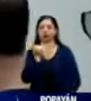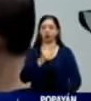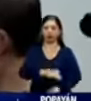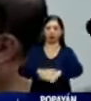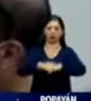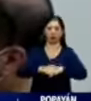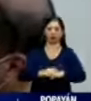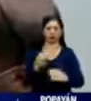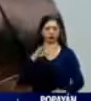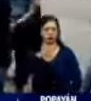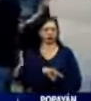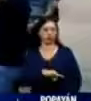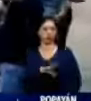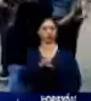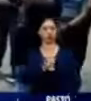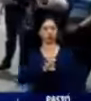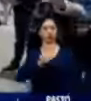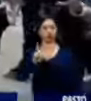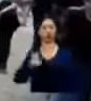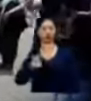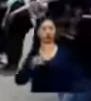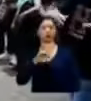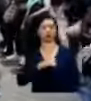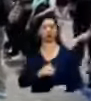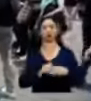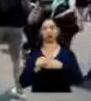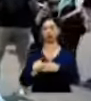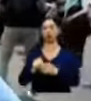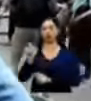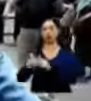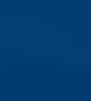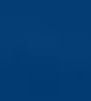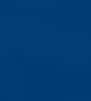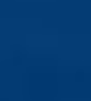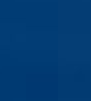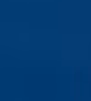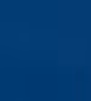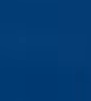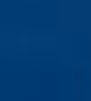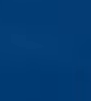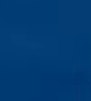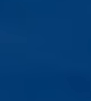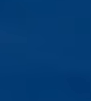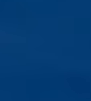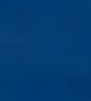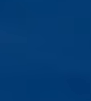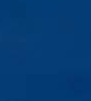inglés beneficia a 97 guías del departamento.